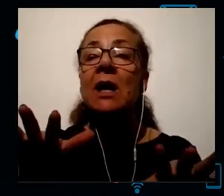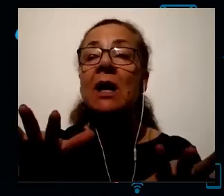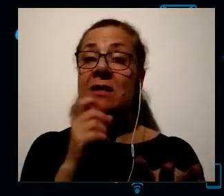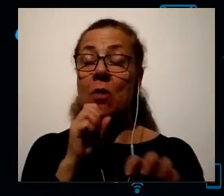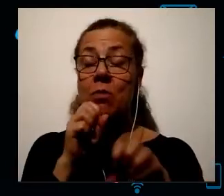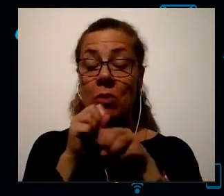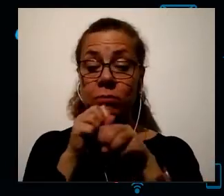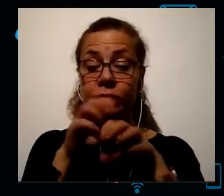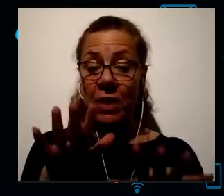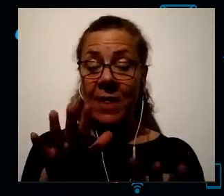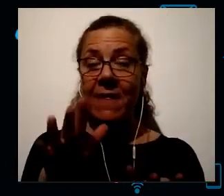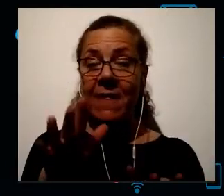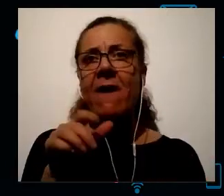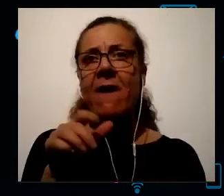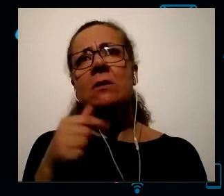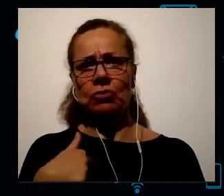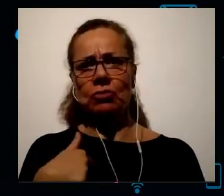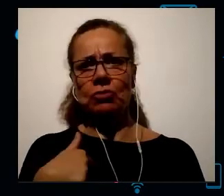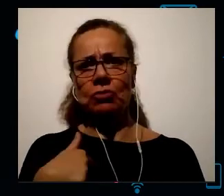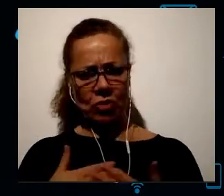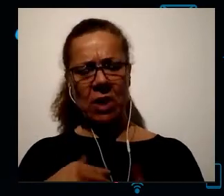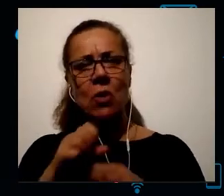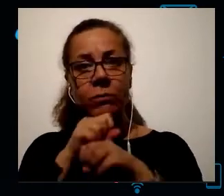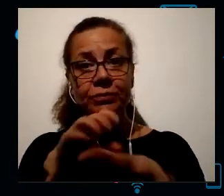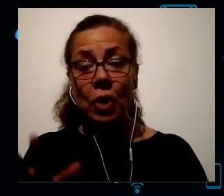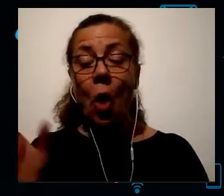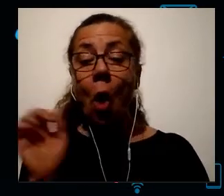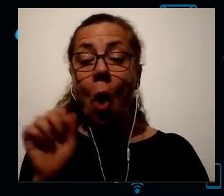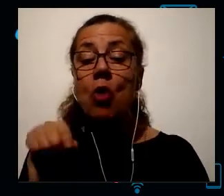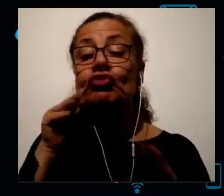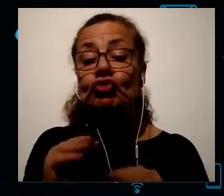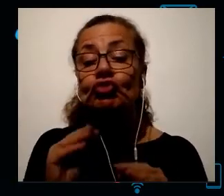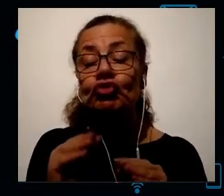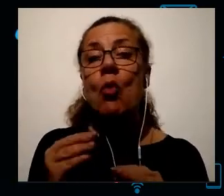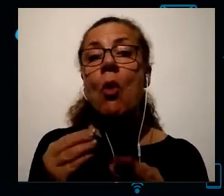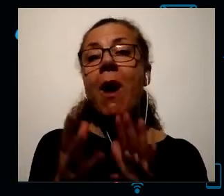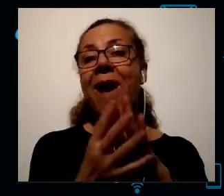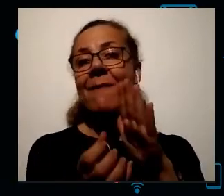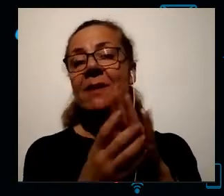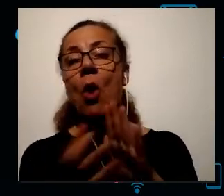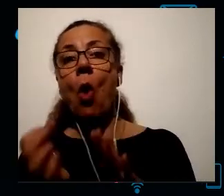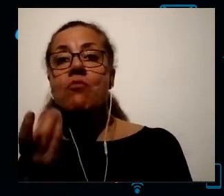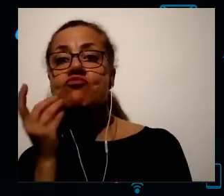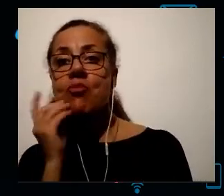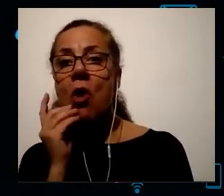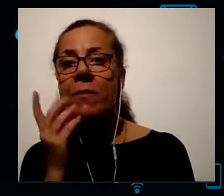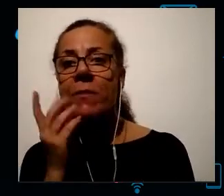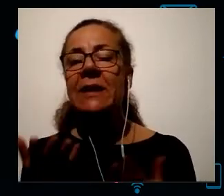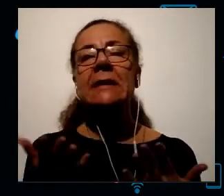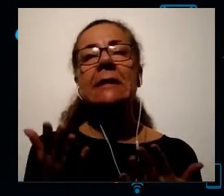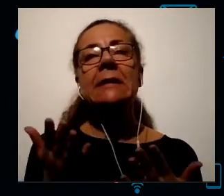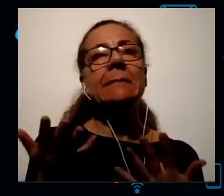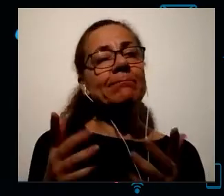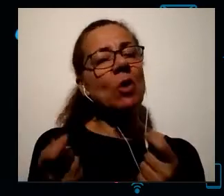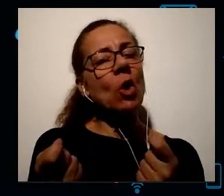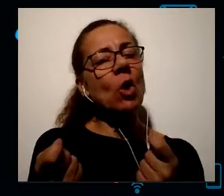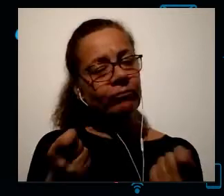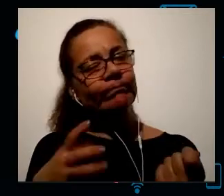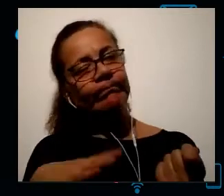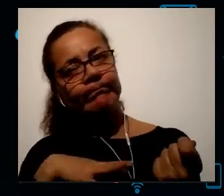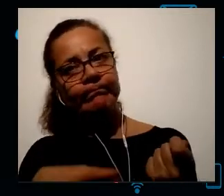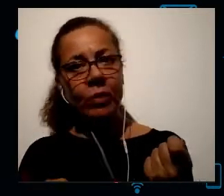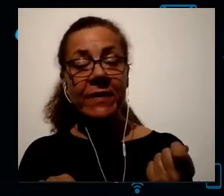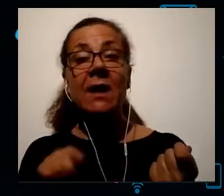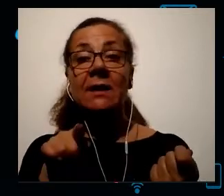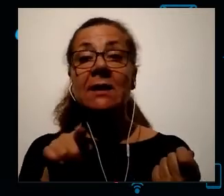voluntaria como la que divulga su dispositivo o su aplicación de una manera más o menos controlable y